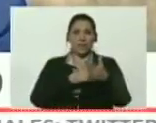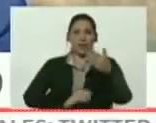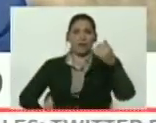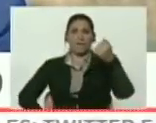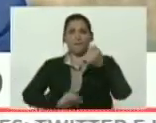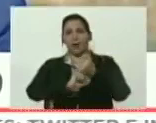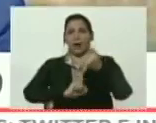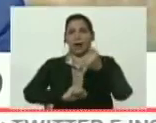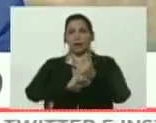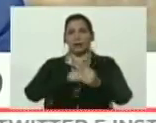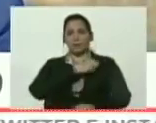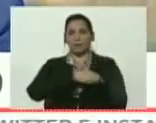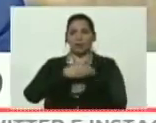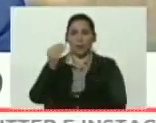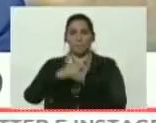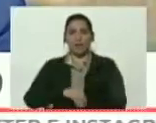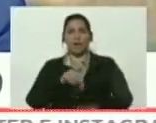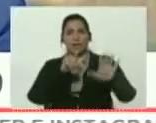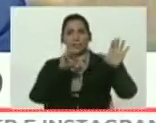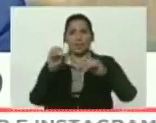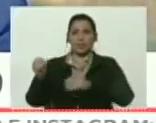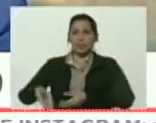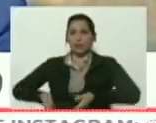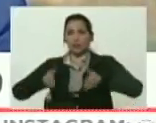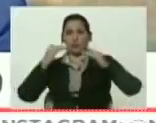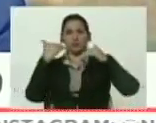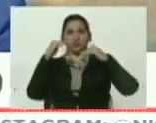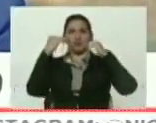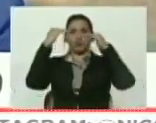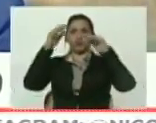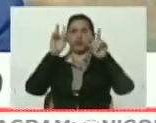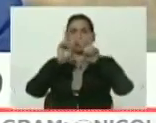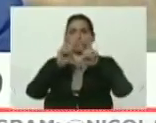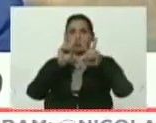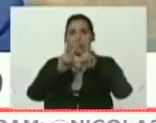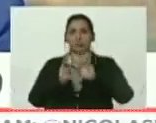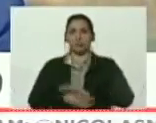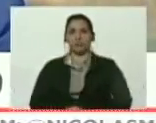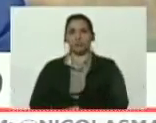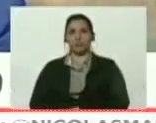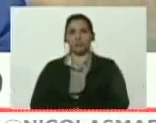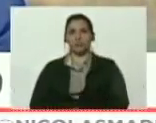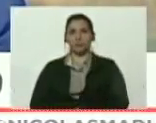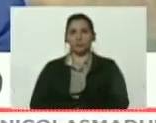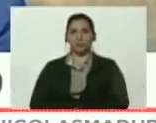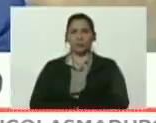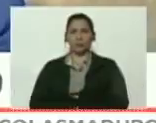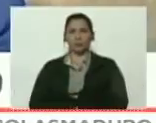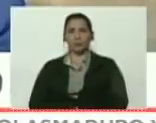misiones. Más de 600 urbanismos de la gran misión Vivienda Venezuela.